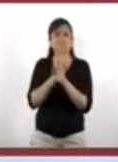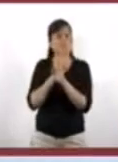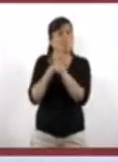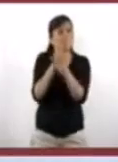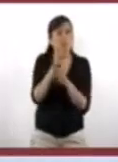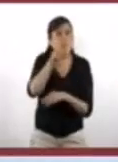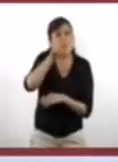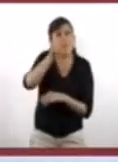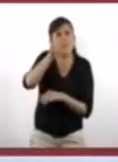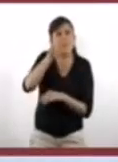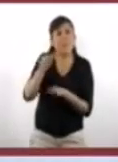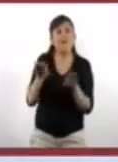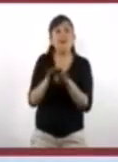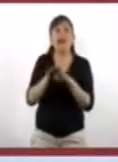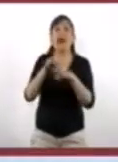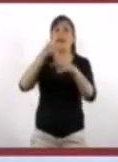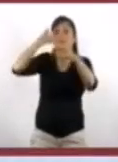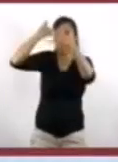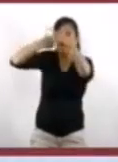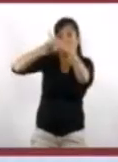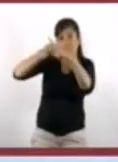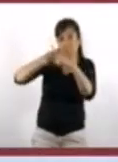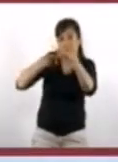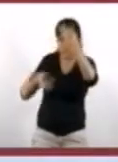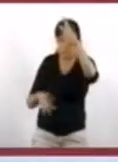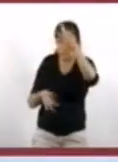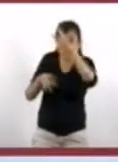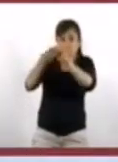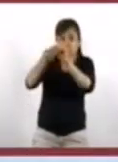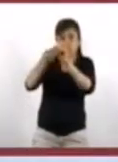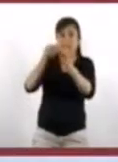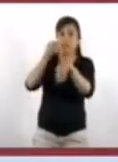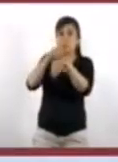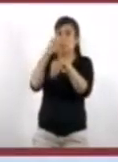se utilizan todas las cantidades de ese conjunto.